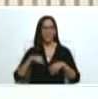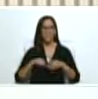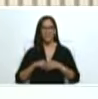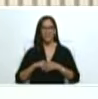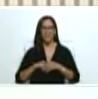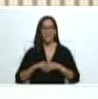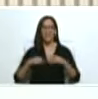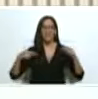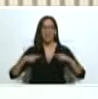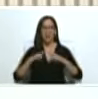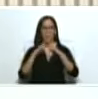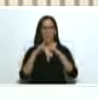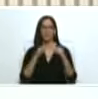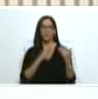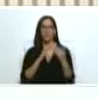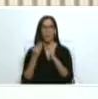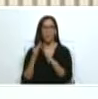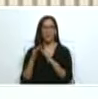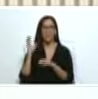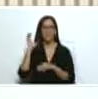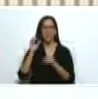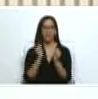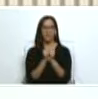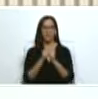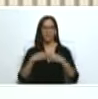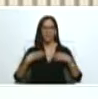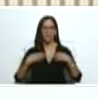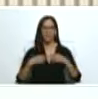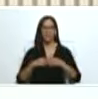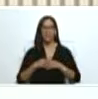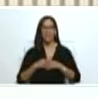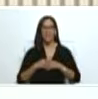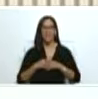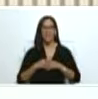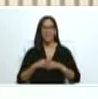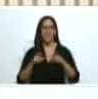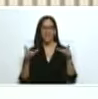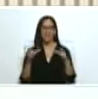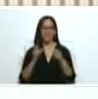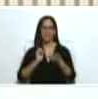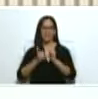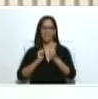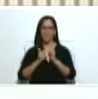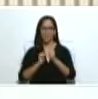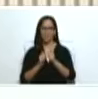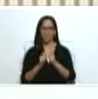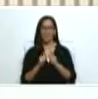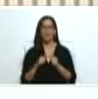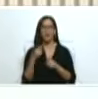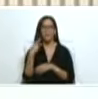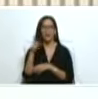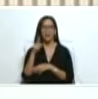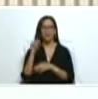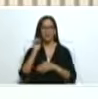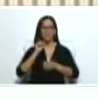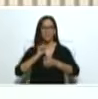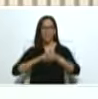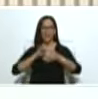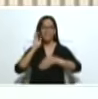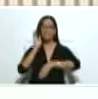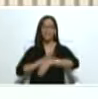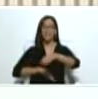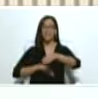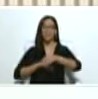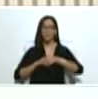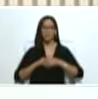Gran encuentro de comunas del estado Anzoátegui en la cancha Callaurima, parroquia San Cristóbal, municipio